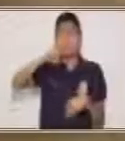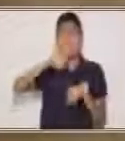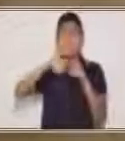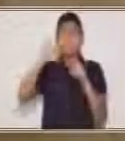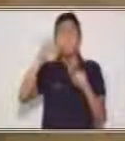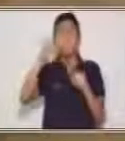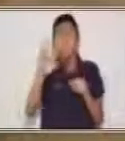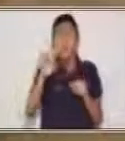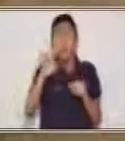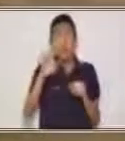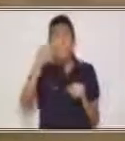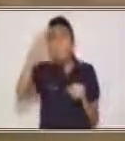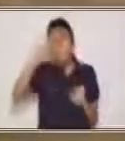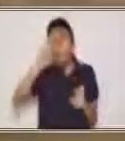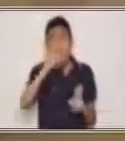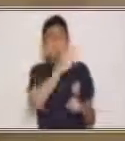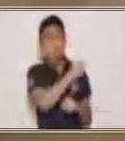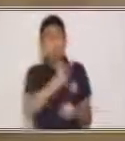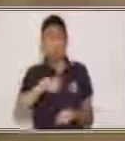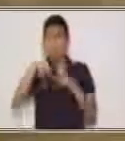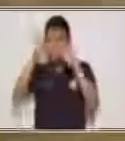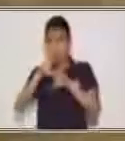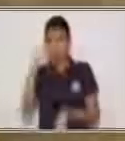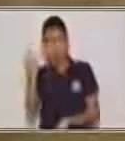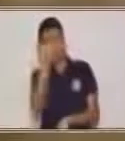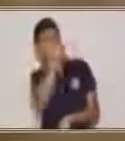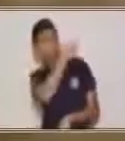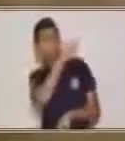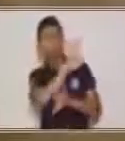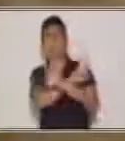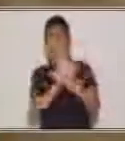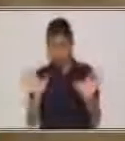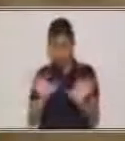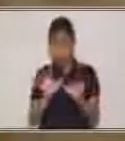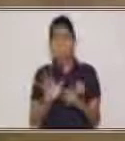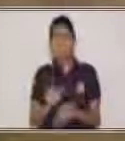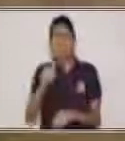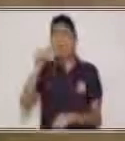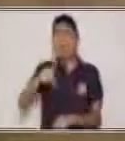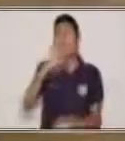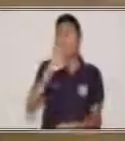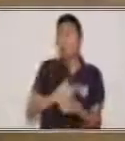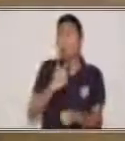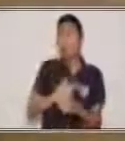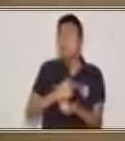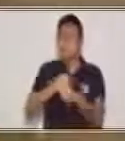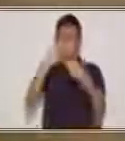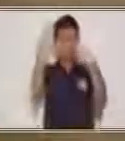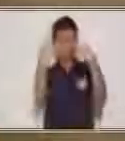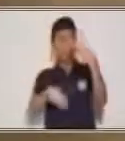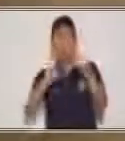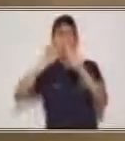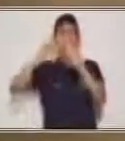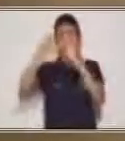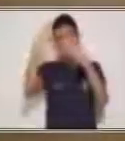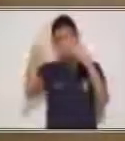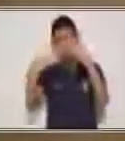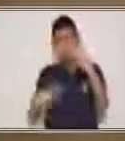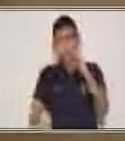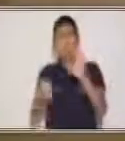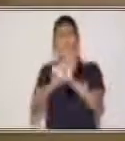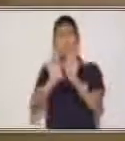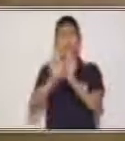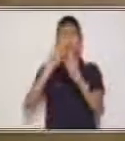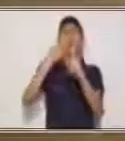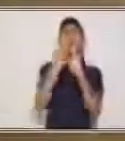y Jalapa. La riqueza cultural de Guatemala se manifiesta de muchas maneras, a través de escritos, creencias, tradiciones, costumbres,